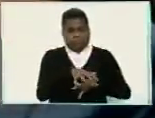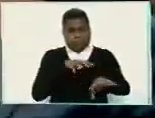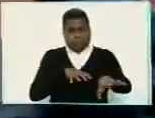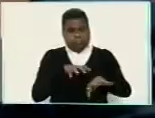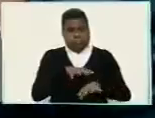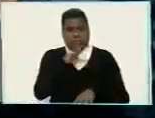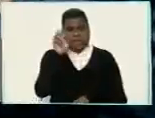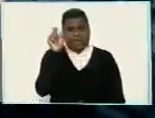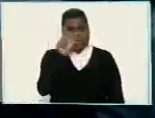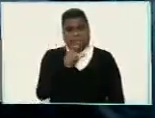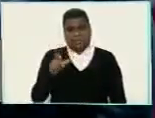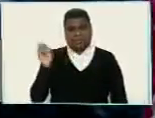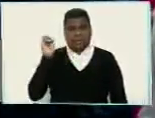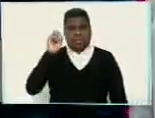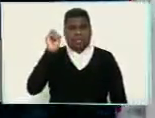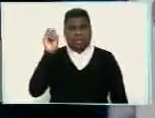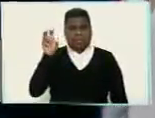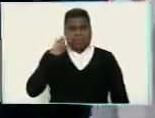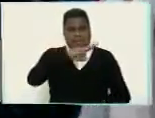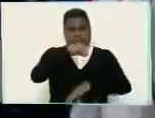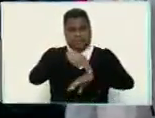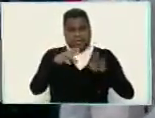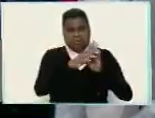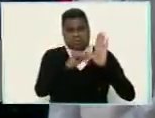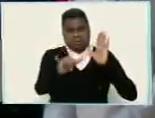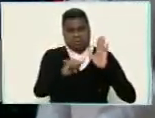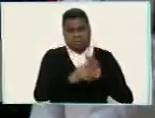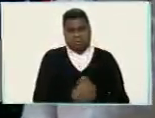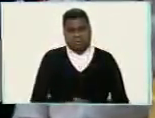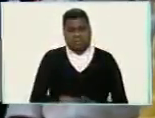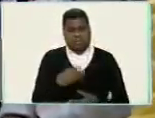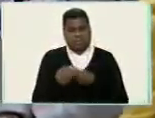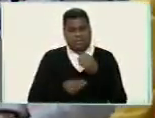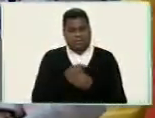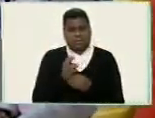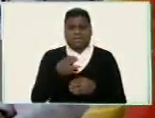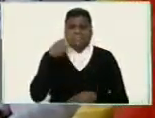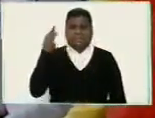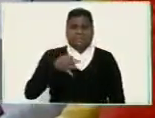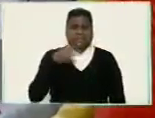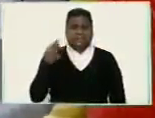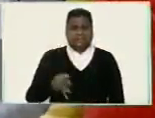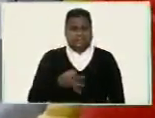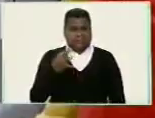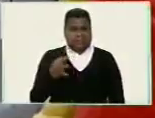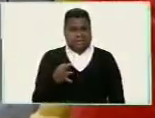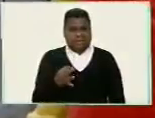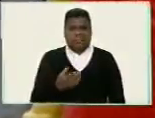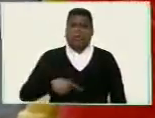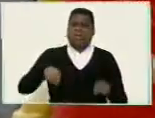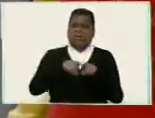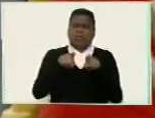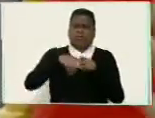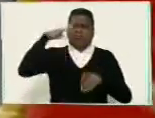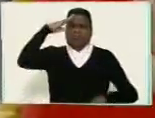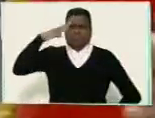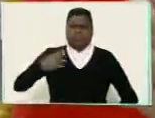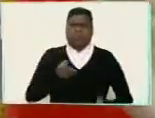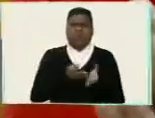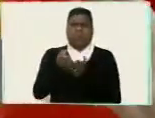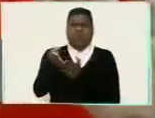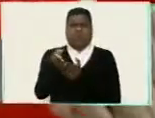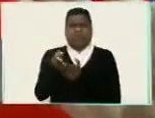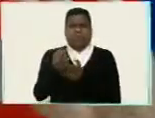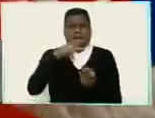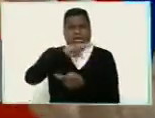Asamblea Nacional Constituyente, va a llevar adelante como siempre ha sido, como un soldado fiel y firme a la